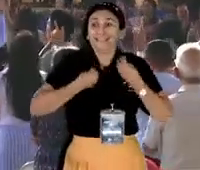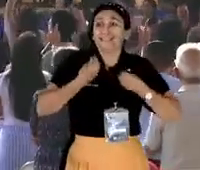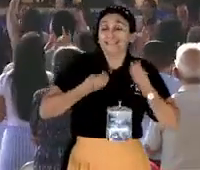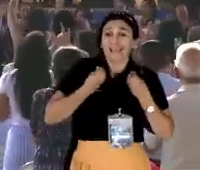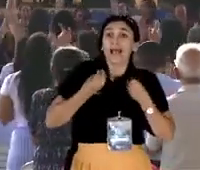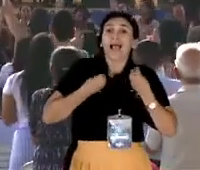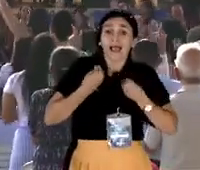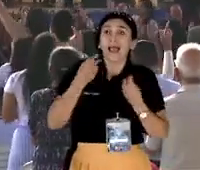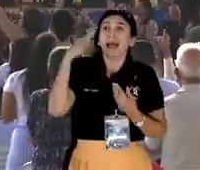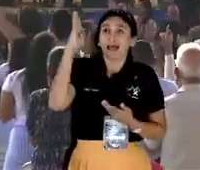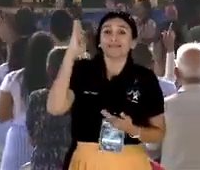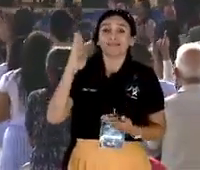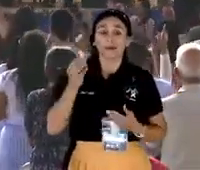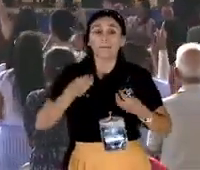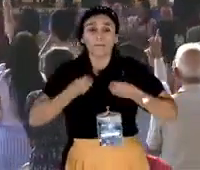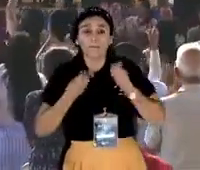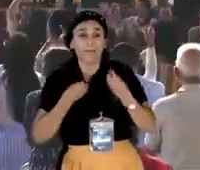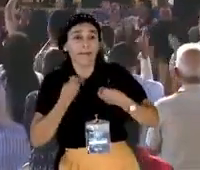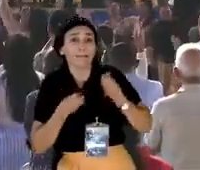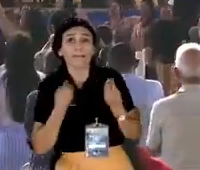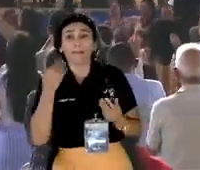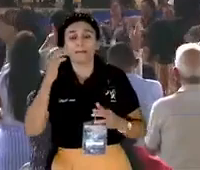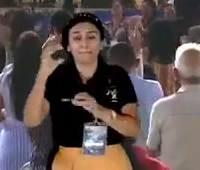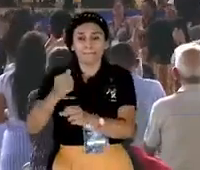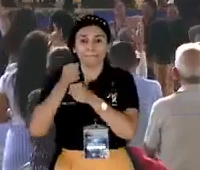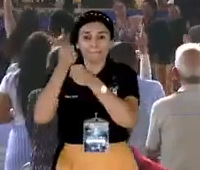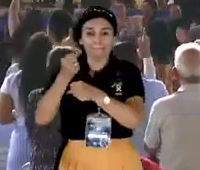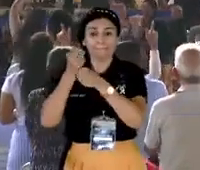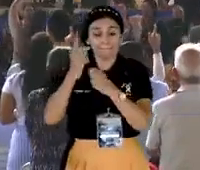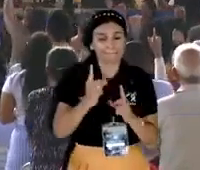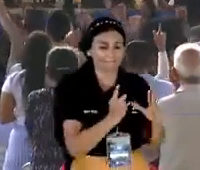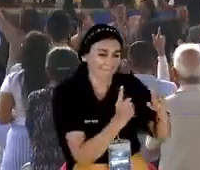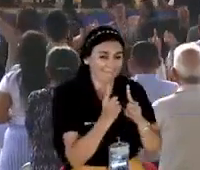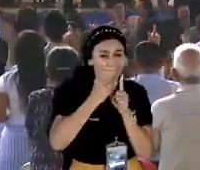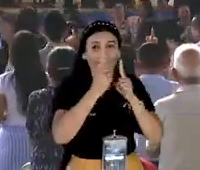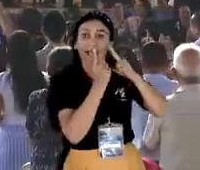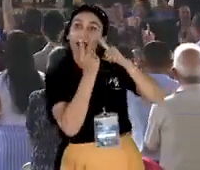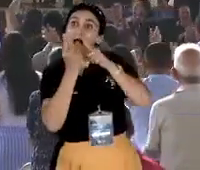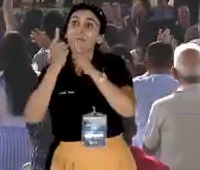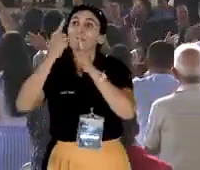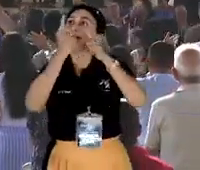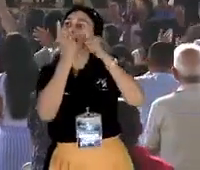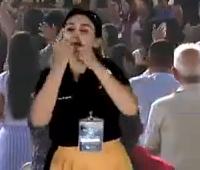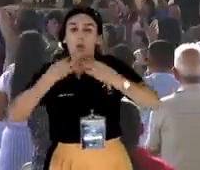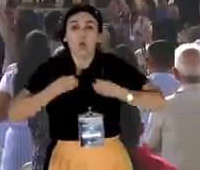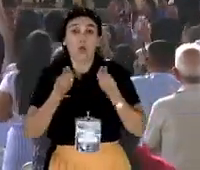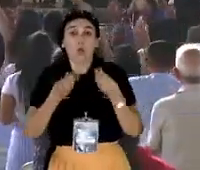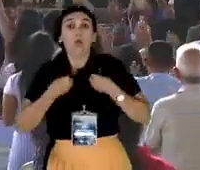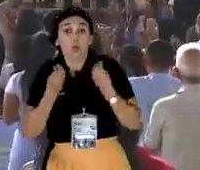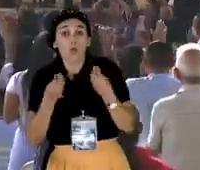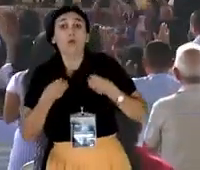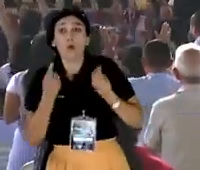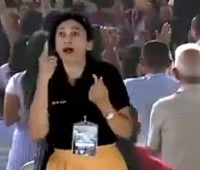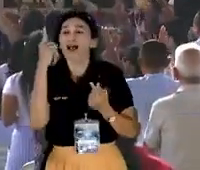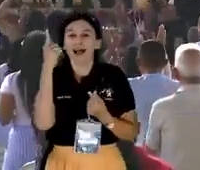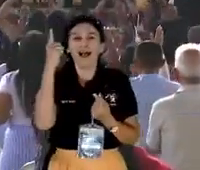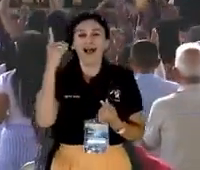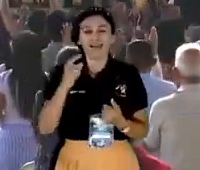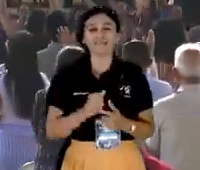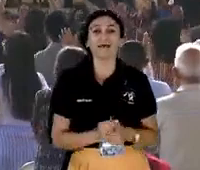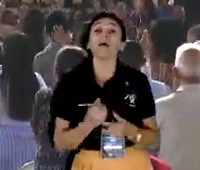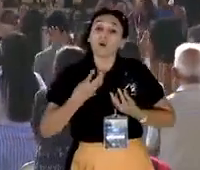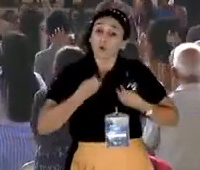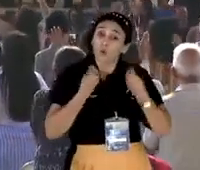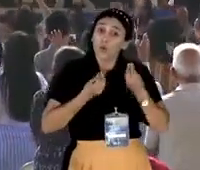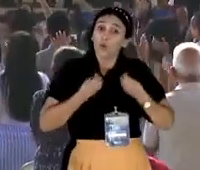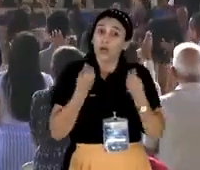está, porque vivo está. Oh, adóralo. Y porque vivo está, porque vivo